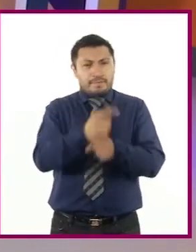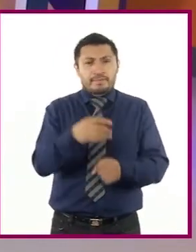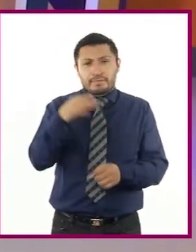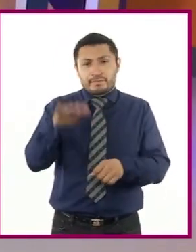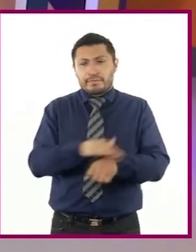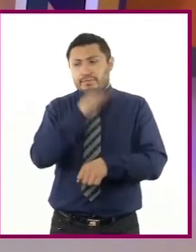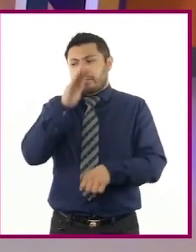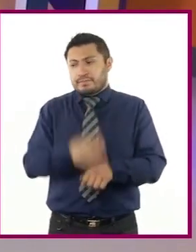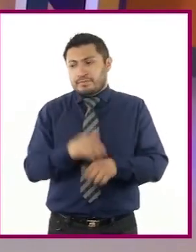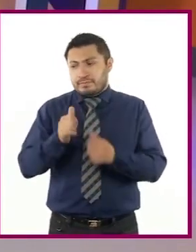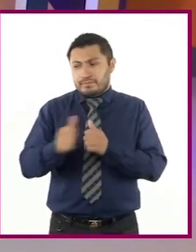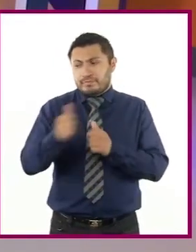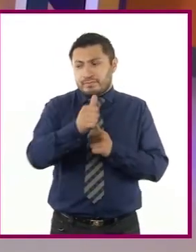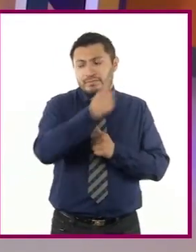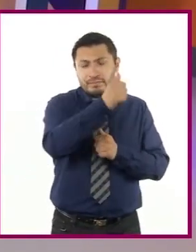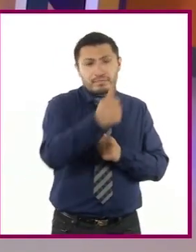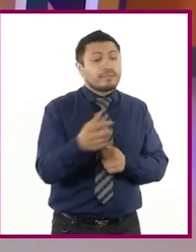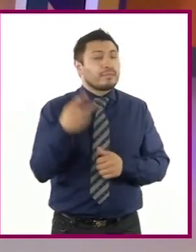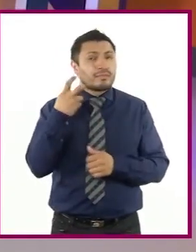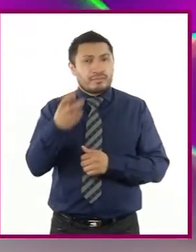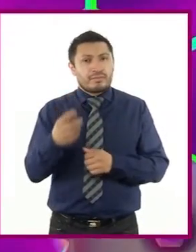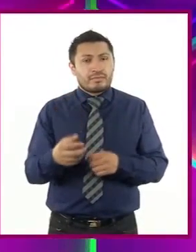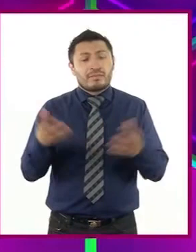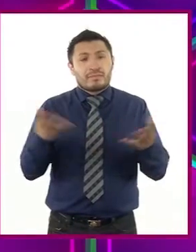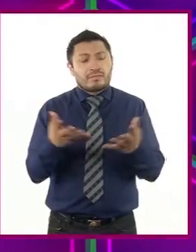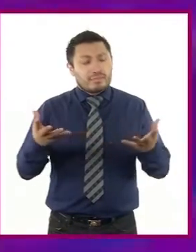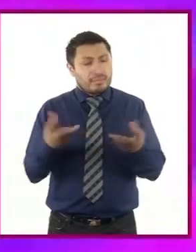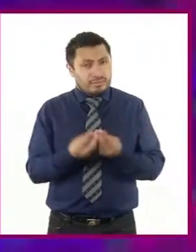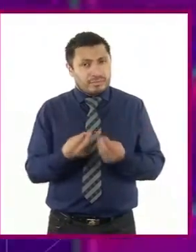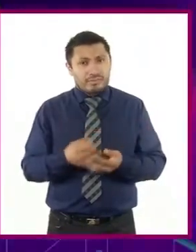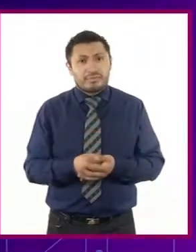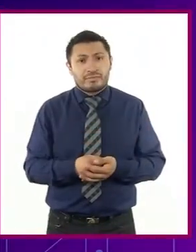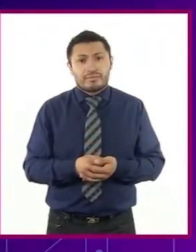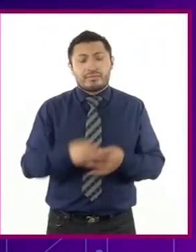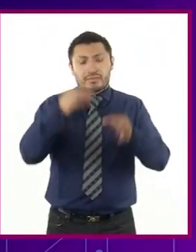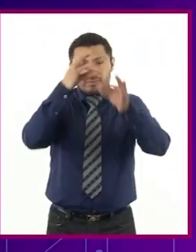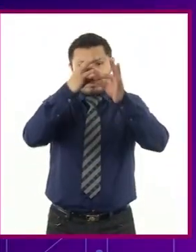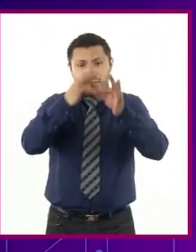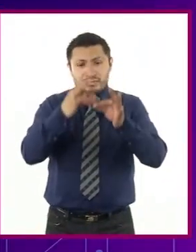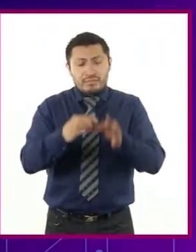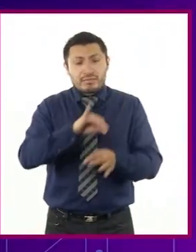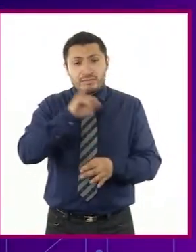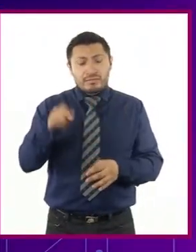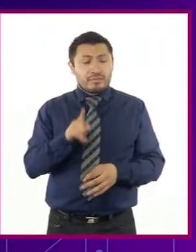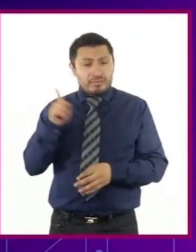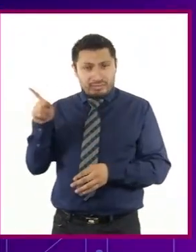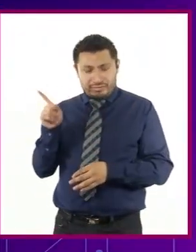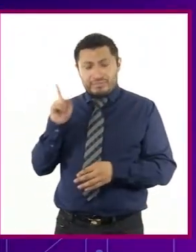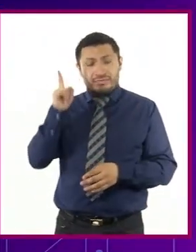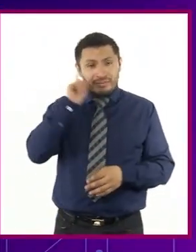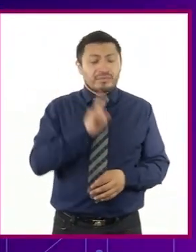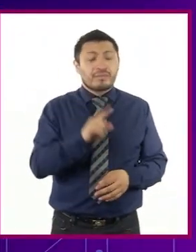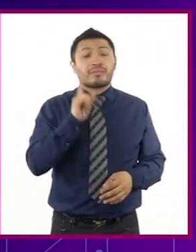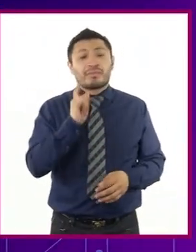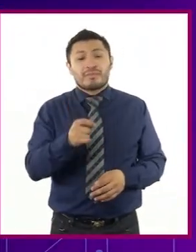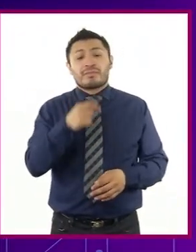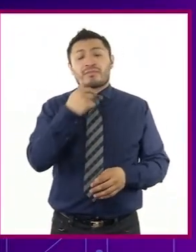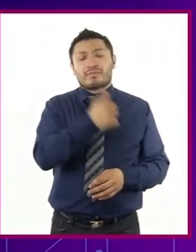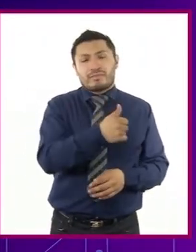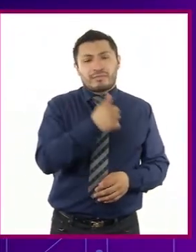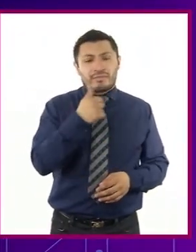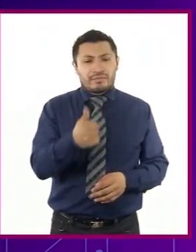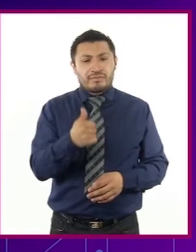de las distancias respecto a la media. Hagámoslo. Los puntajes de Josefina son 6,